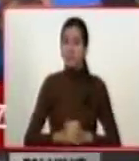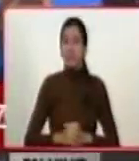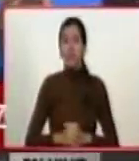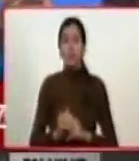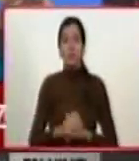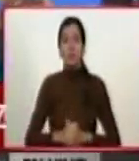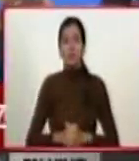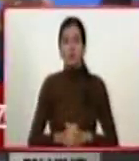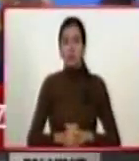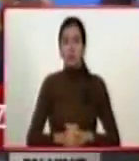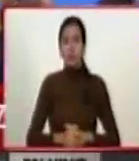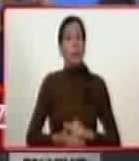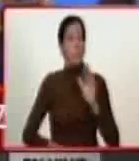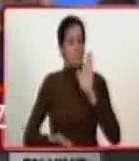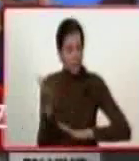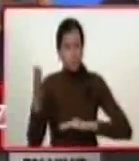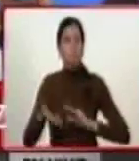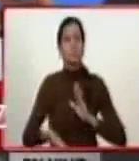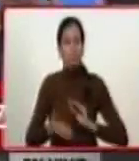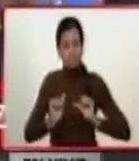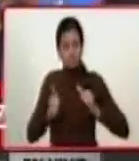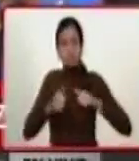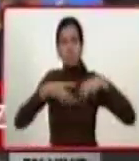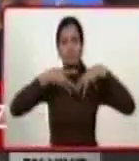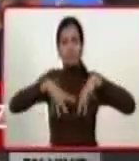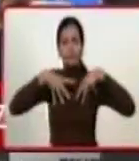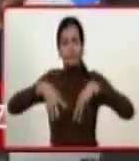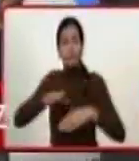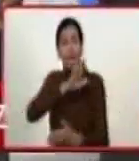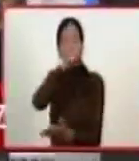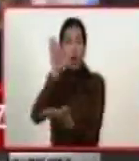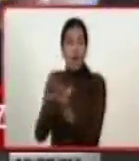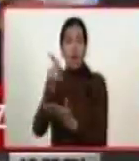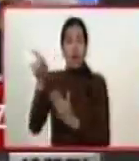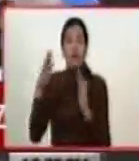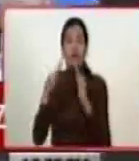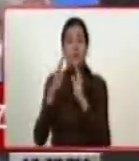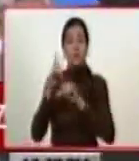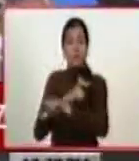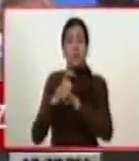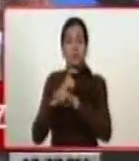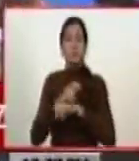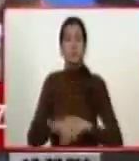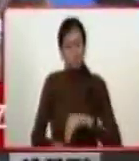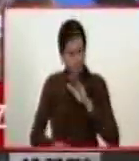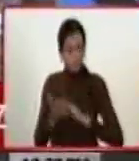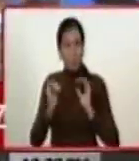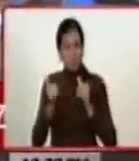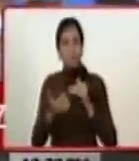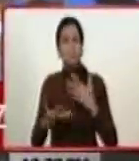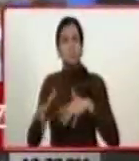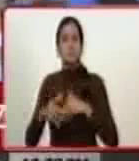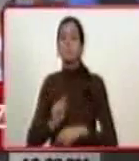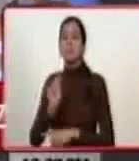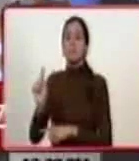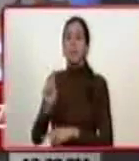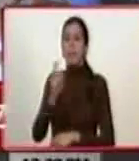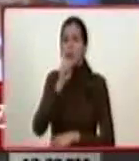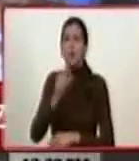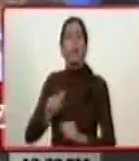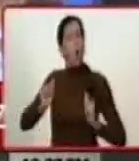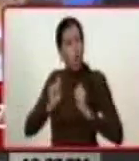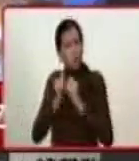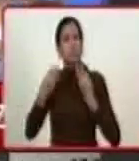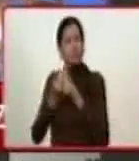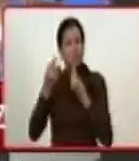Vamos pues a marchar victoriosos hacia Miraflores a decirle Nicolás estamos contigo con todo